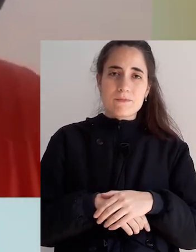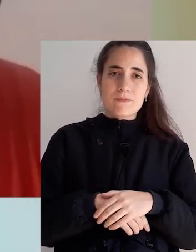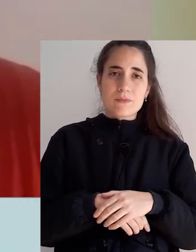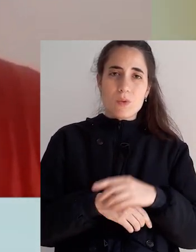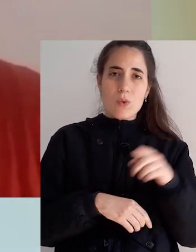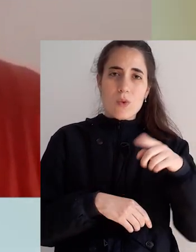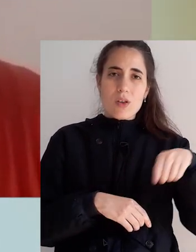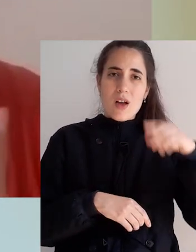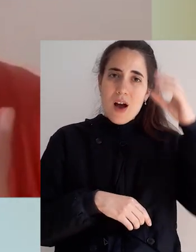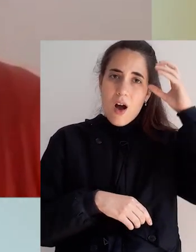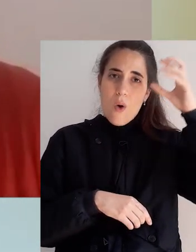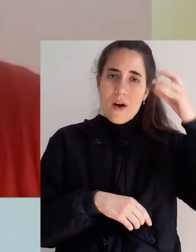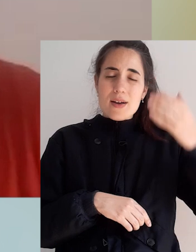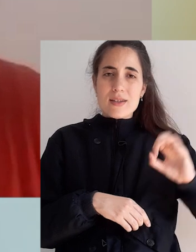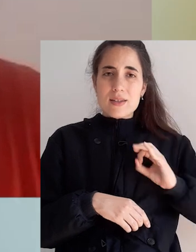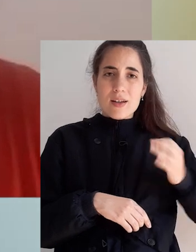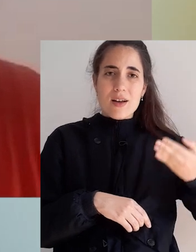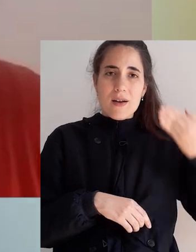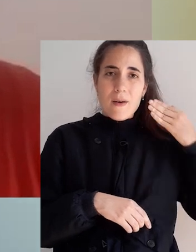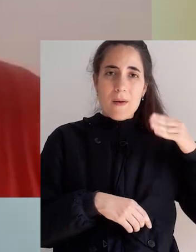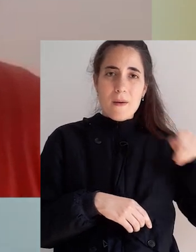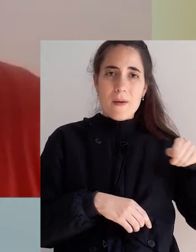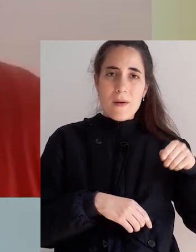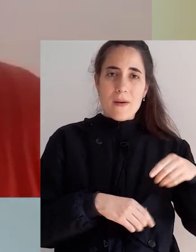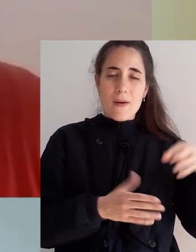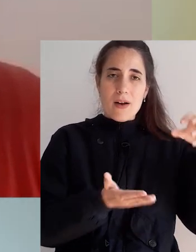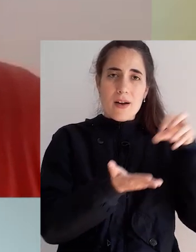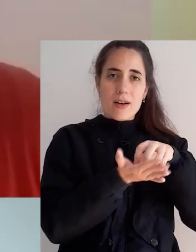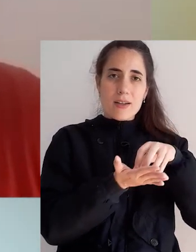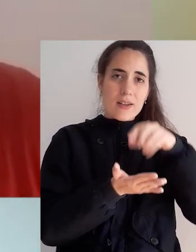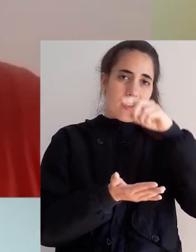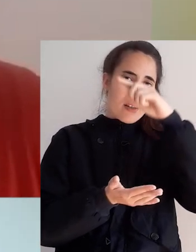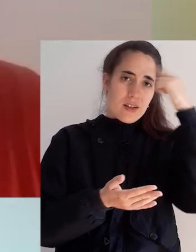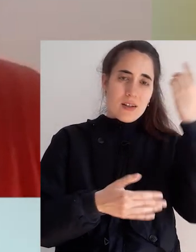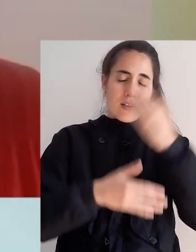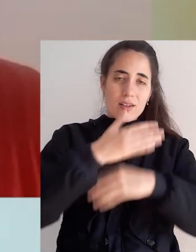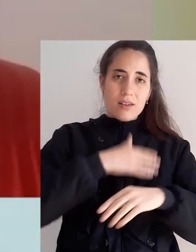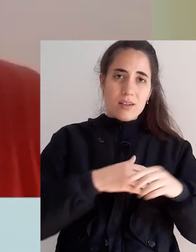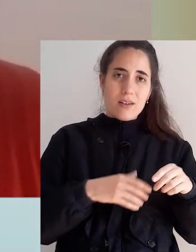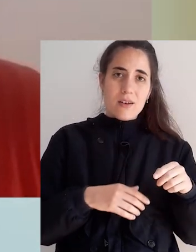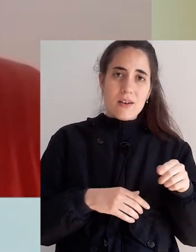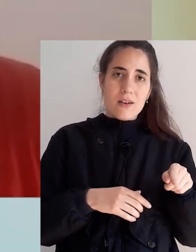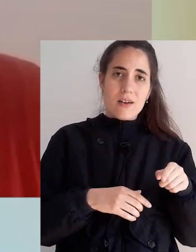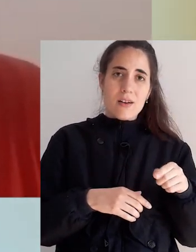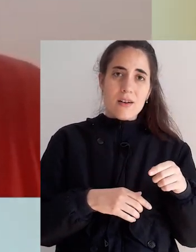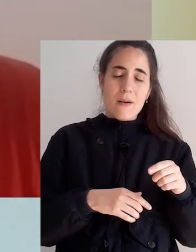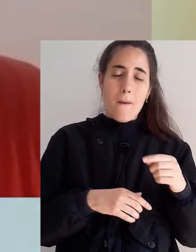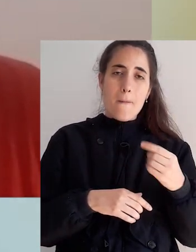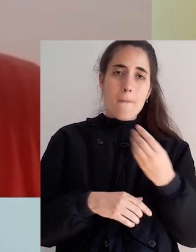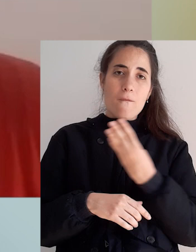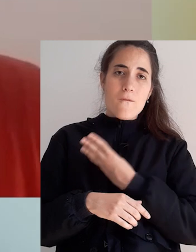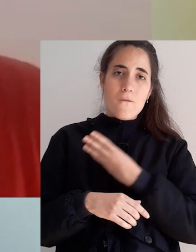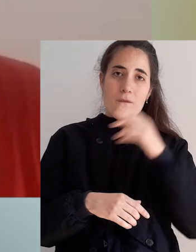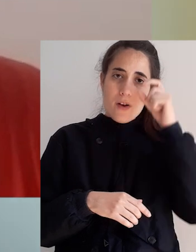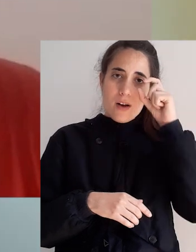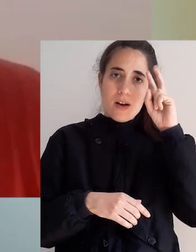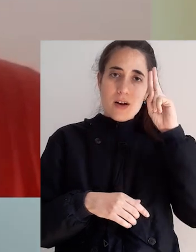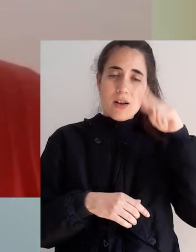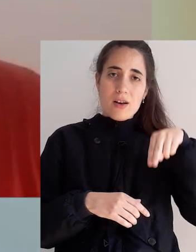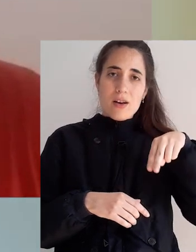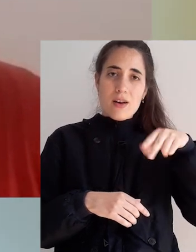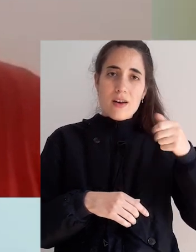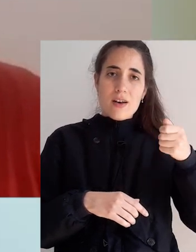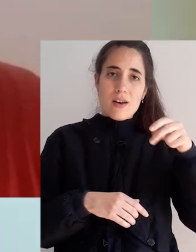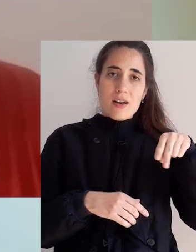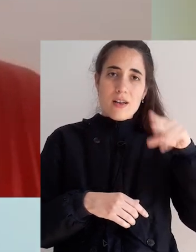marco sobre los derechos de las personas con discapacidad. Pero el